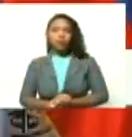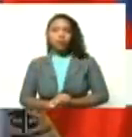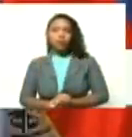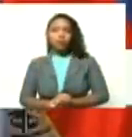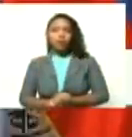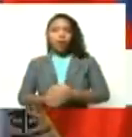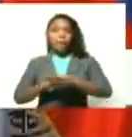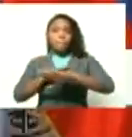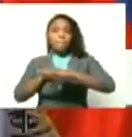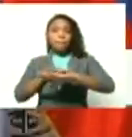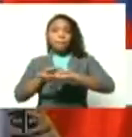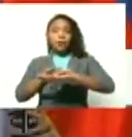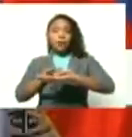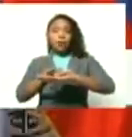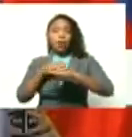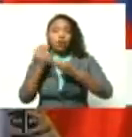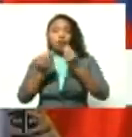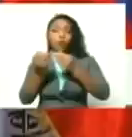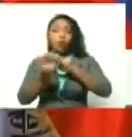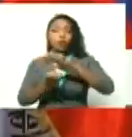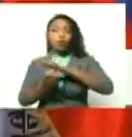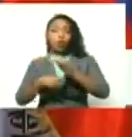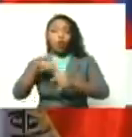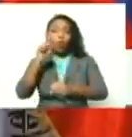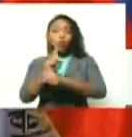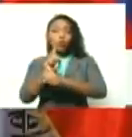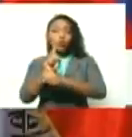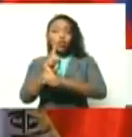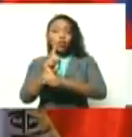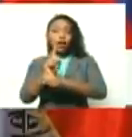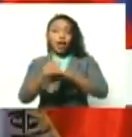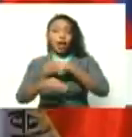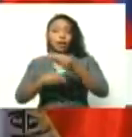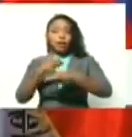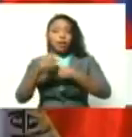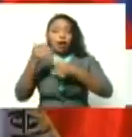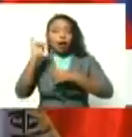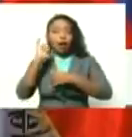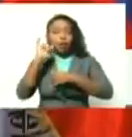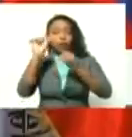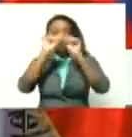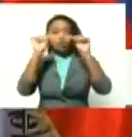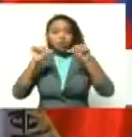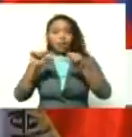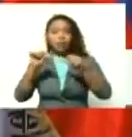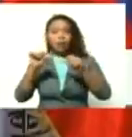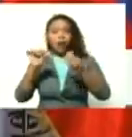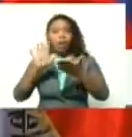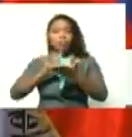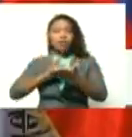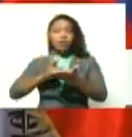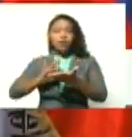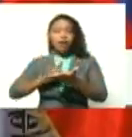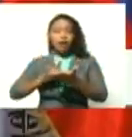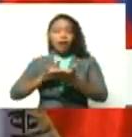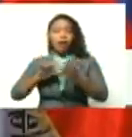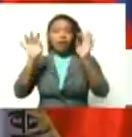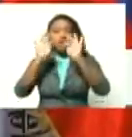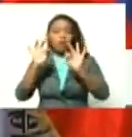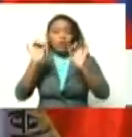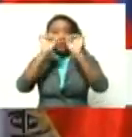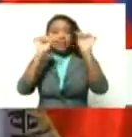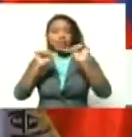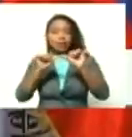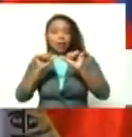El Ministerio, como institución única, indivisible y jerarquizada, cuenta con un sistema digital denominado Sistema de Seguimiento